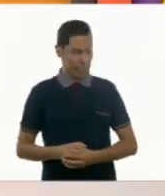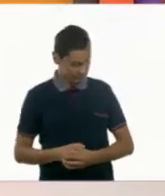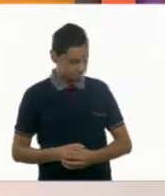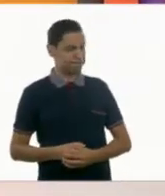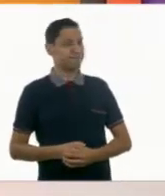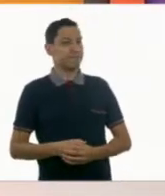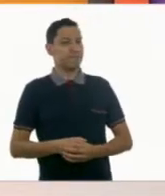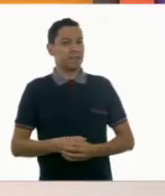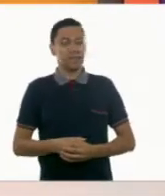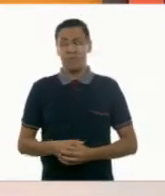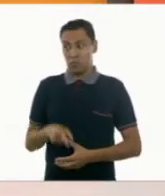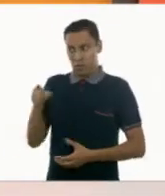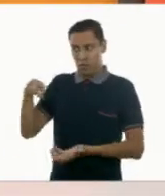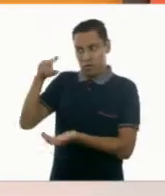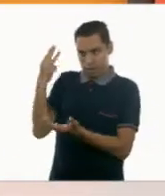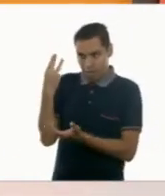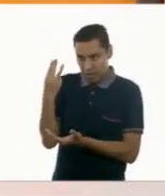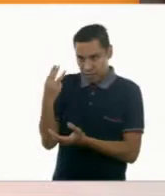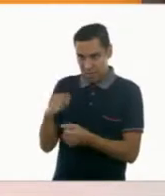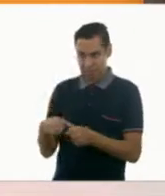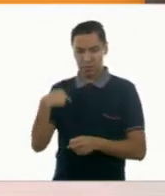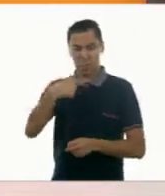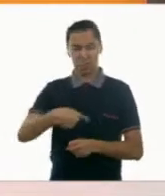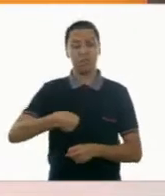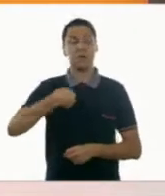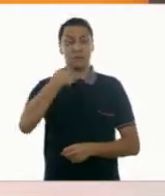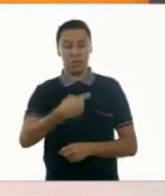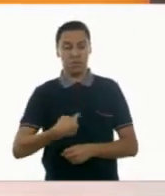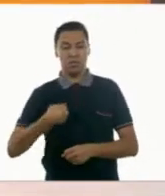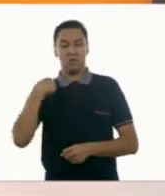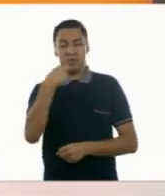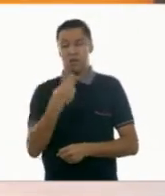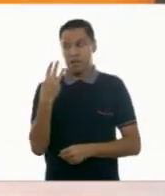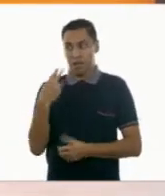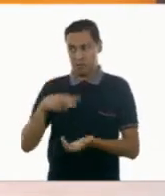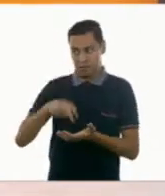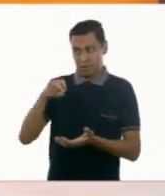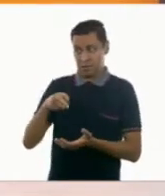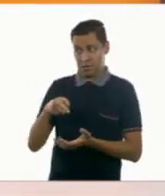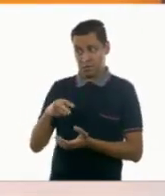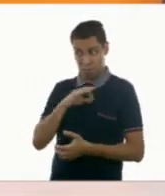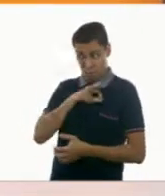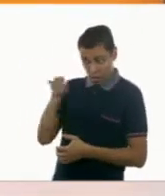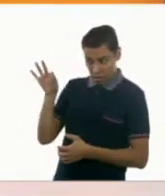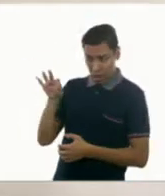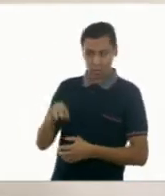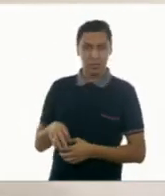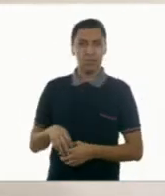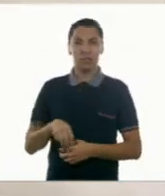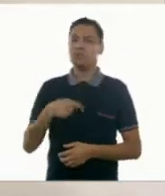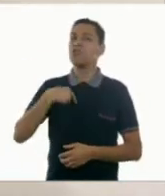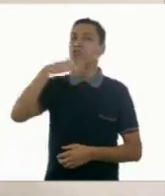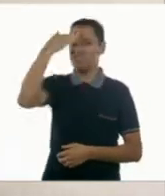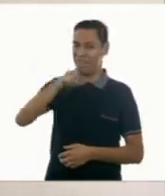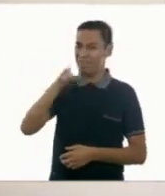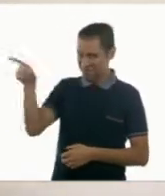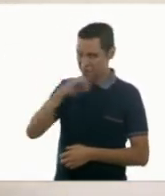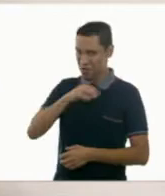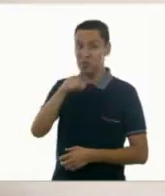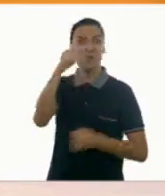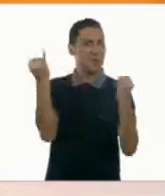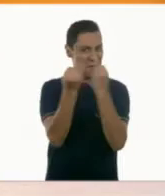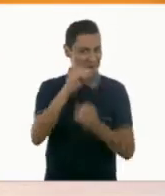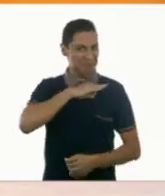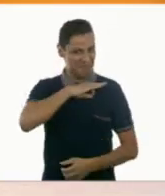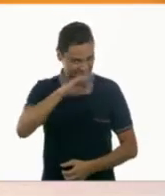Y llegues en 3 saltos y logres depositarlo. Va. ¿Creen que lo logre? Pues esperemos. Yo sé que lo va a lograr y en casa también lo van a lograr. Vamos a